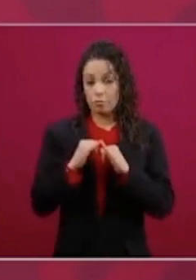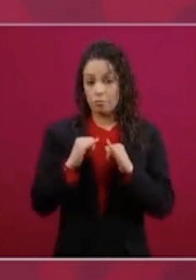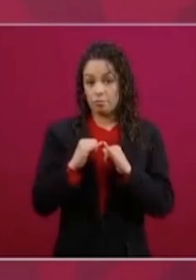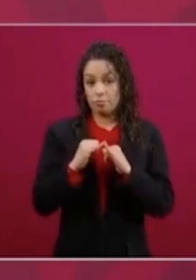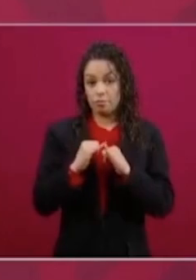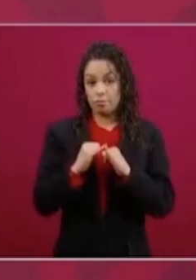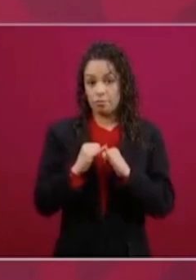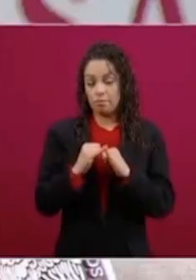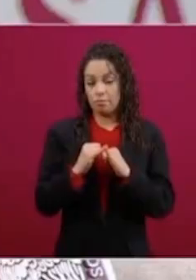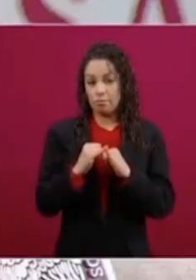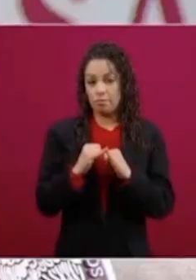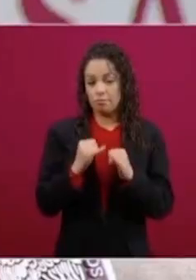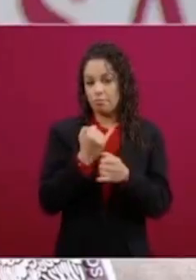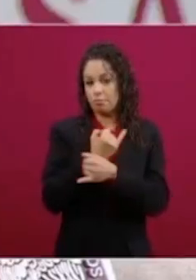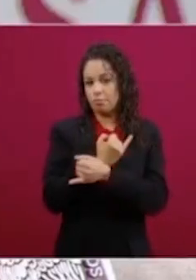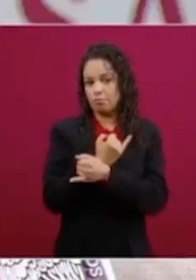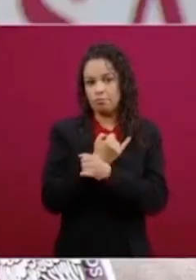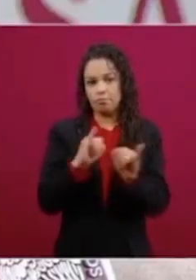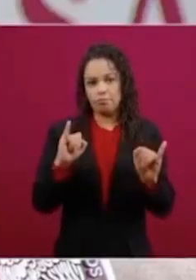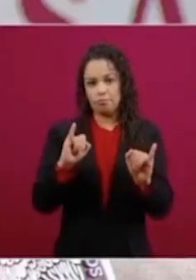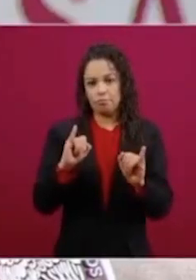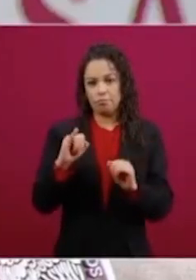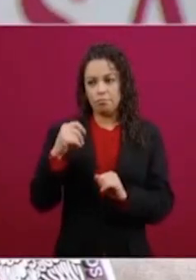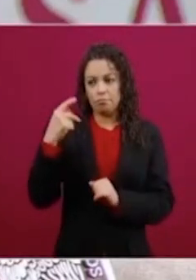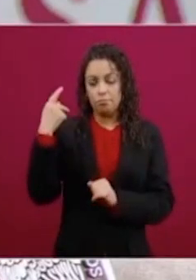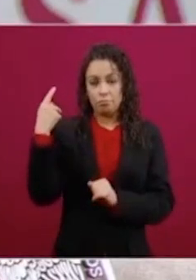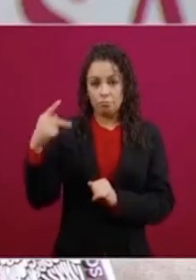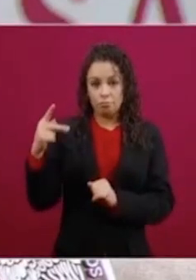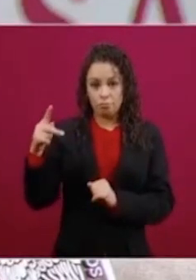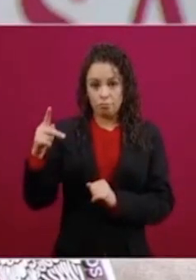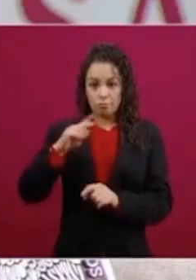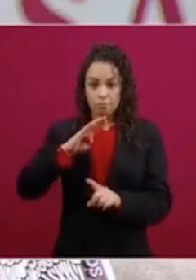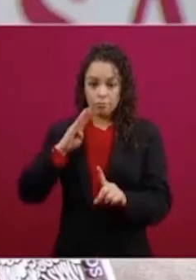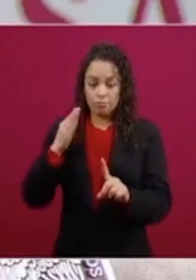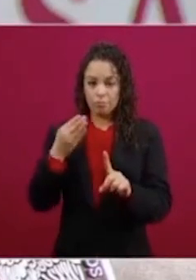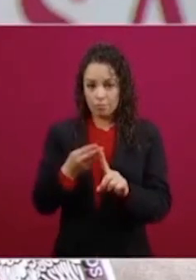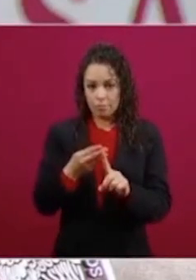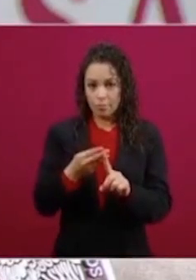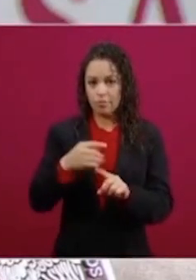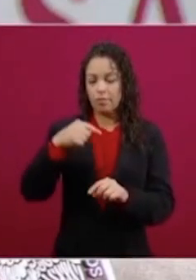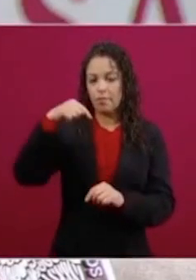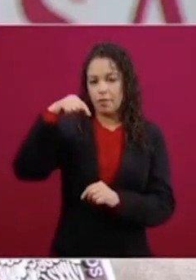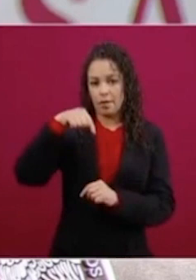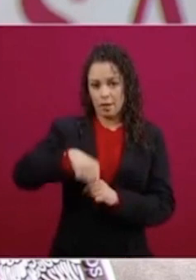que pertenece al Estado mexicano, para decirlo mejor.